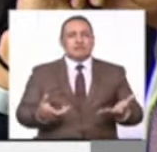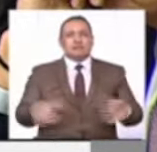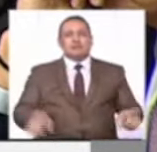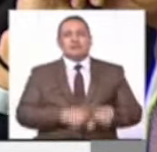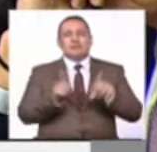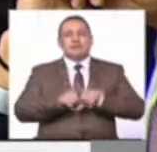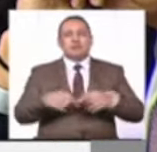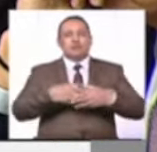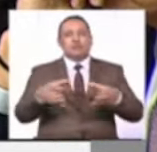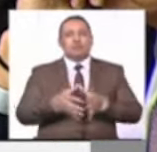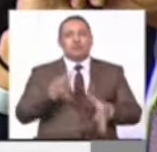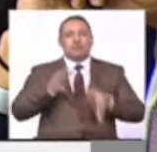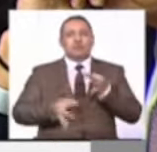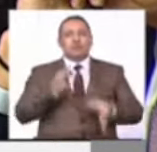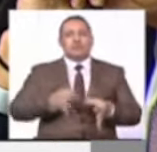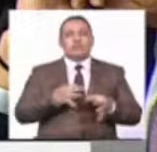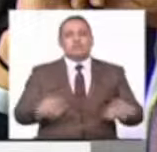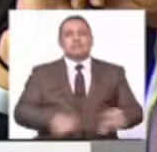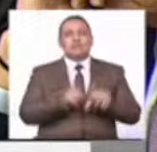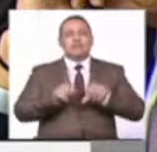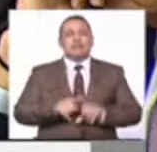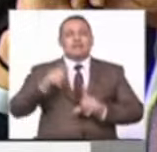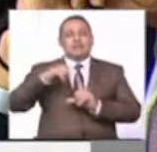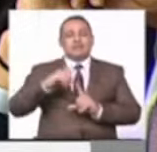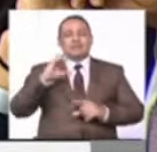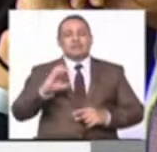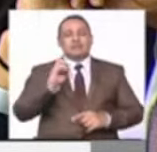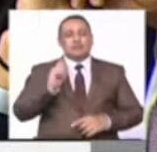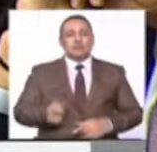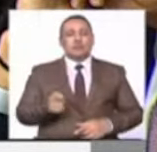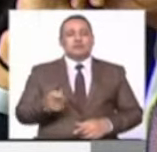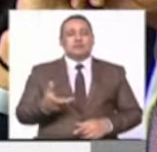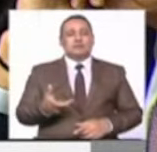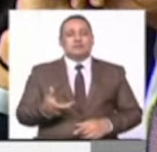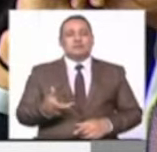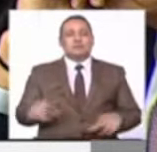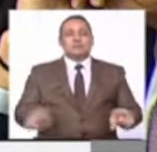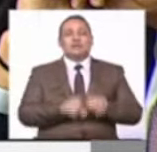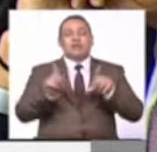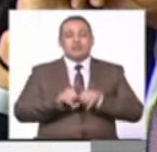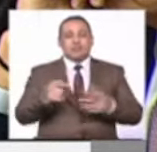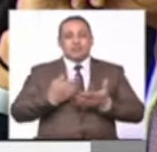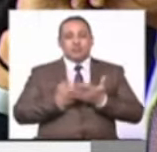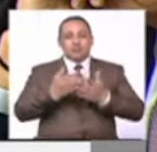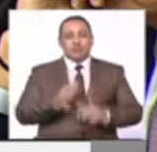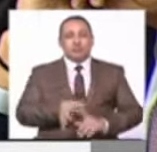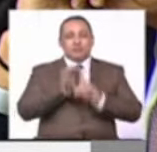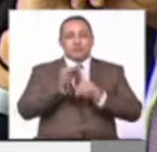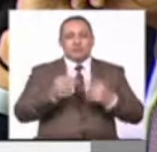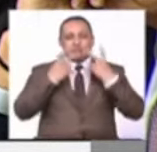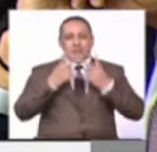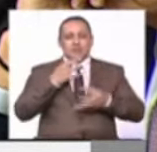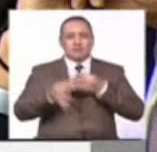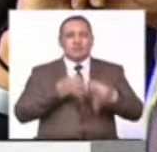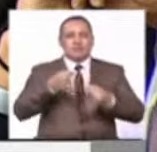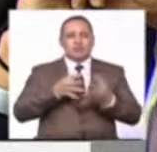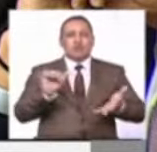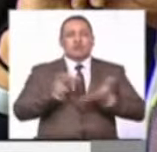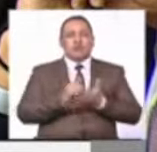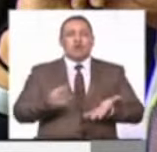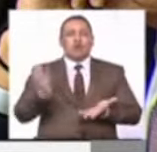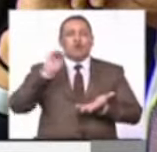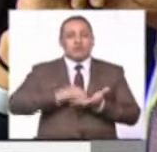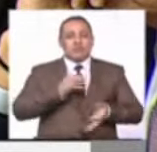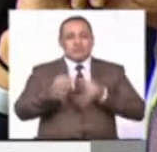entre el poder judicial y el tribunal constitucional priva aquella interpretación que paso a